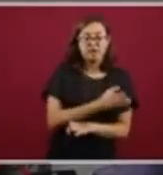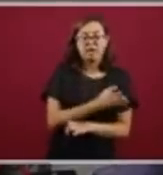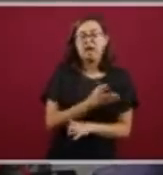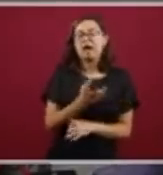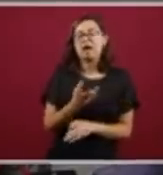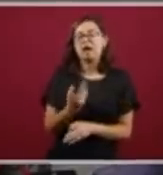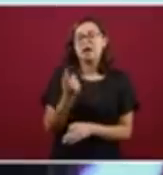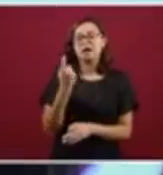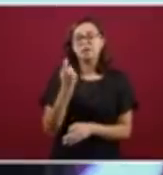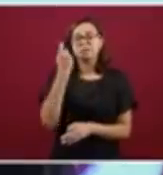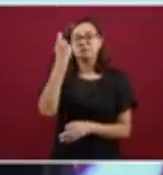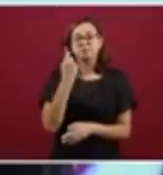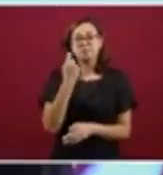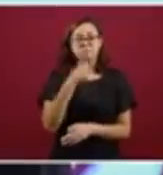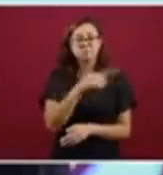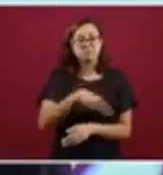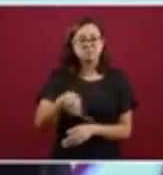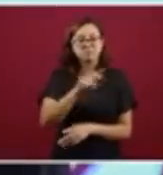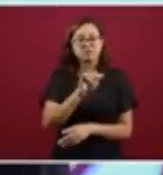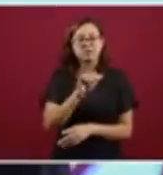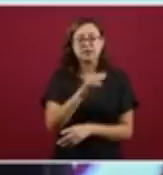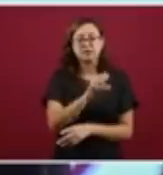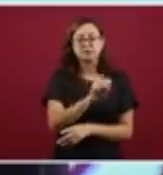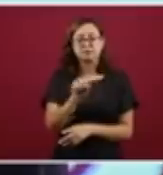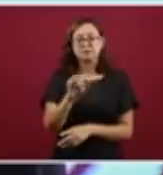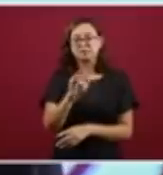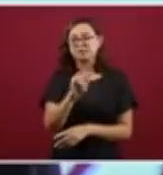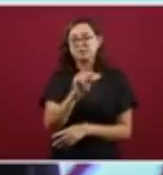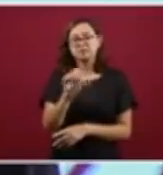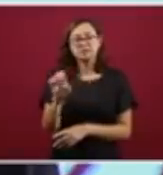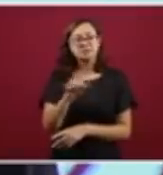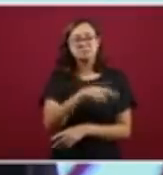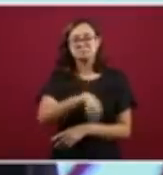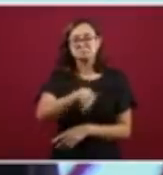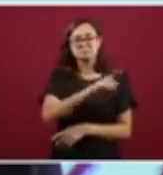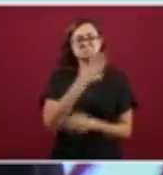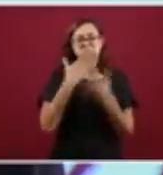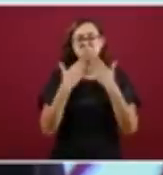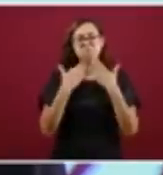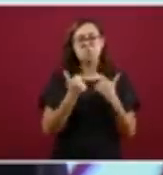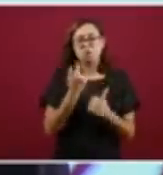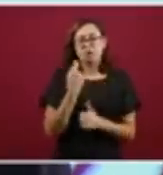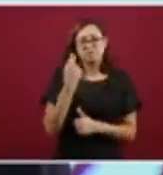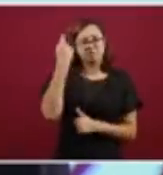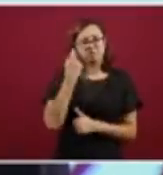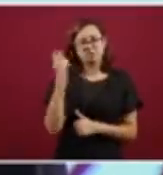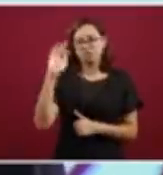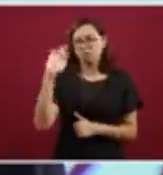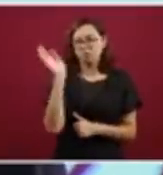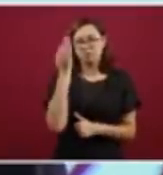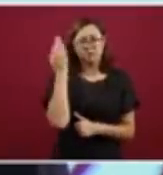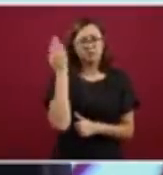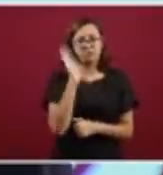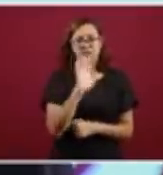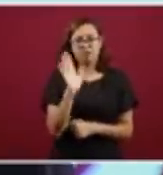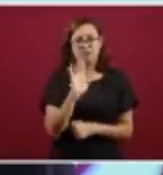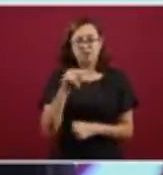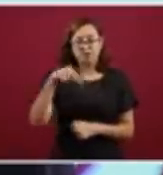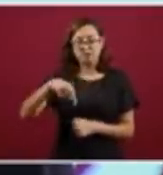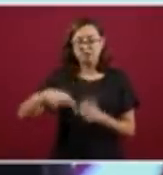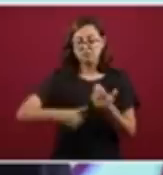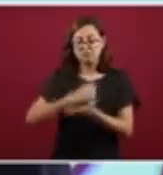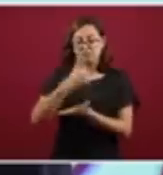pensión aquellos pensionados del IMSS y del ISSSTE, es decir, solamente por parte del Gobierno de